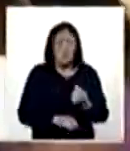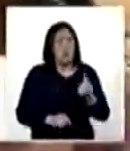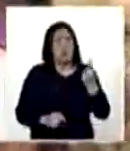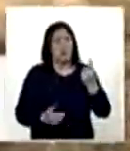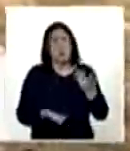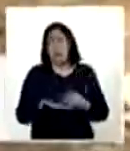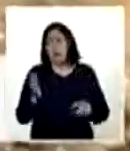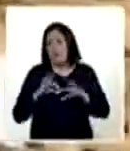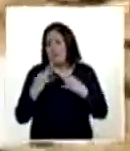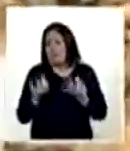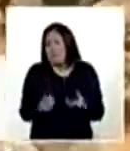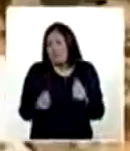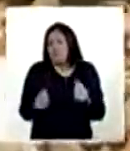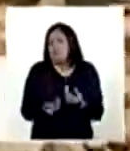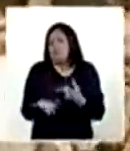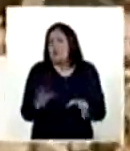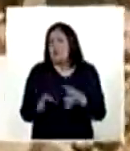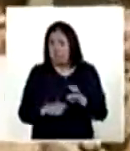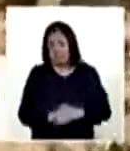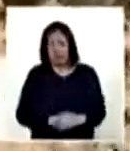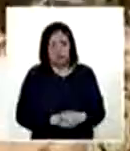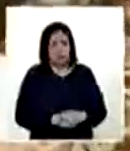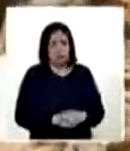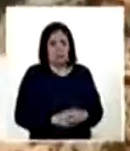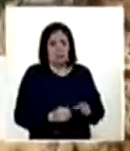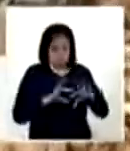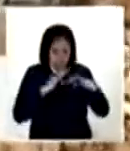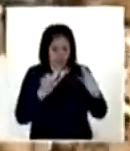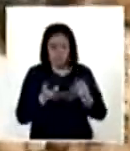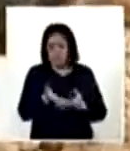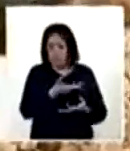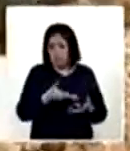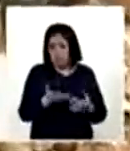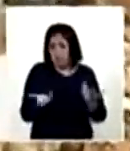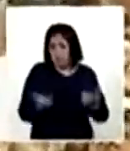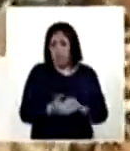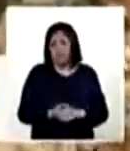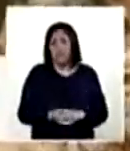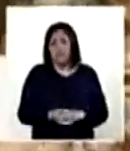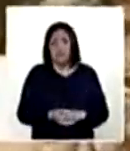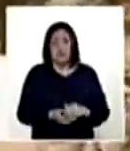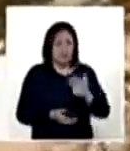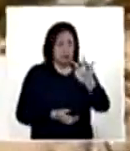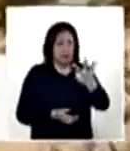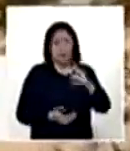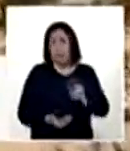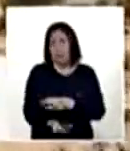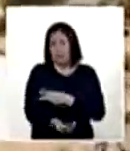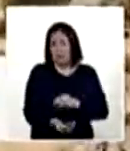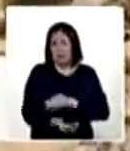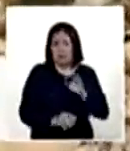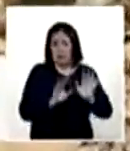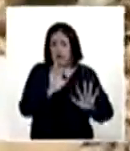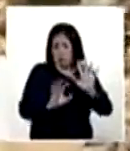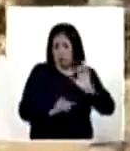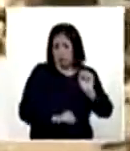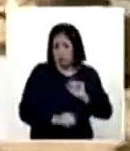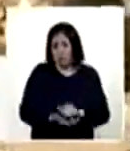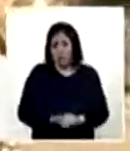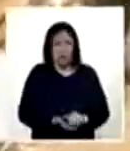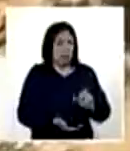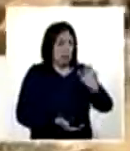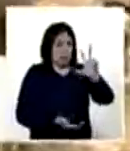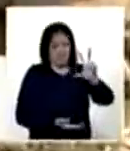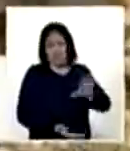cobran por familia? ¿Cómo hacen? No, por familia estamos cobrando, familia. O sea, por tres músicas, 15 soles más o menos. Tres canciones,